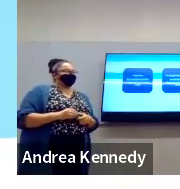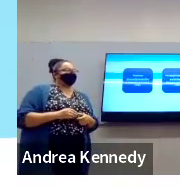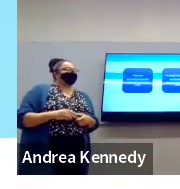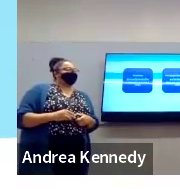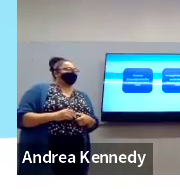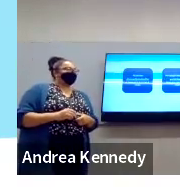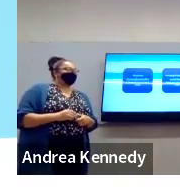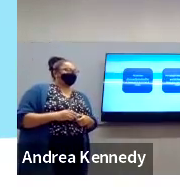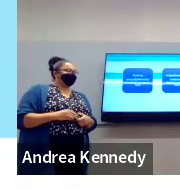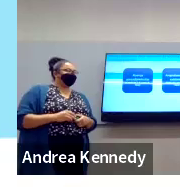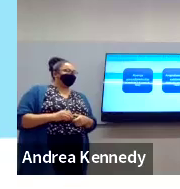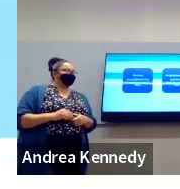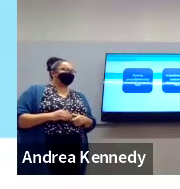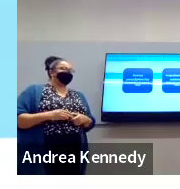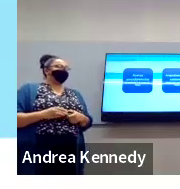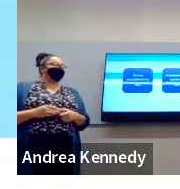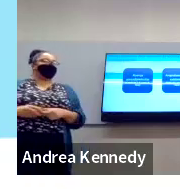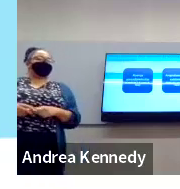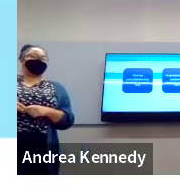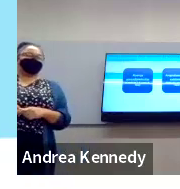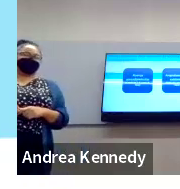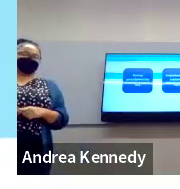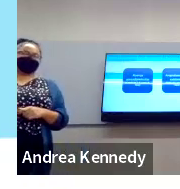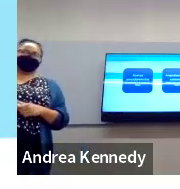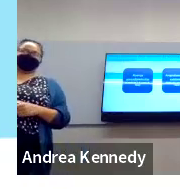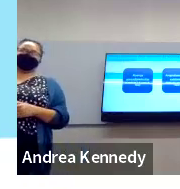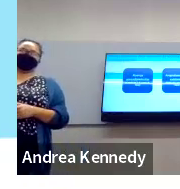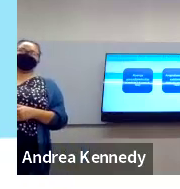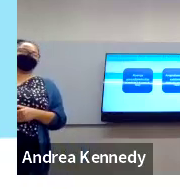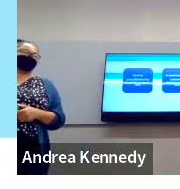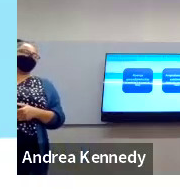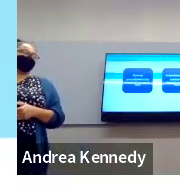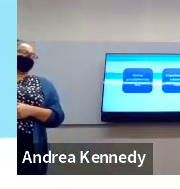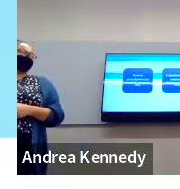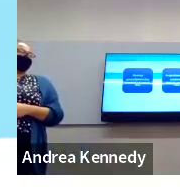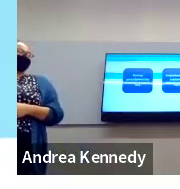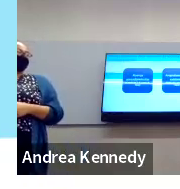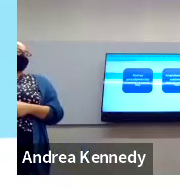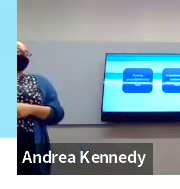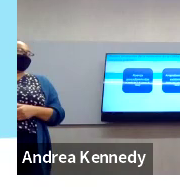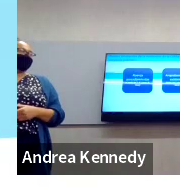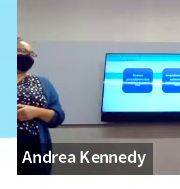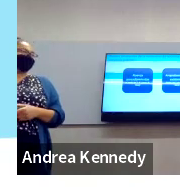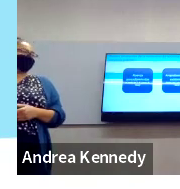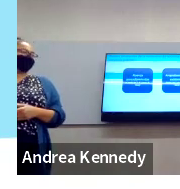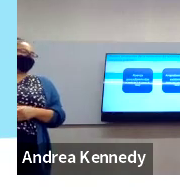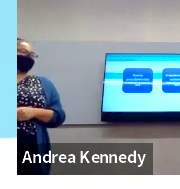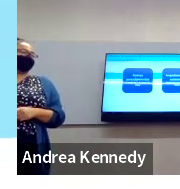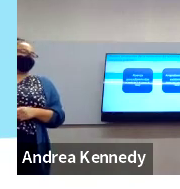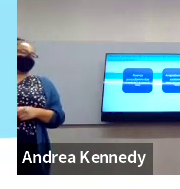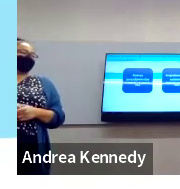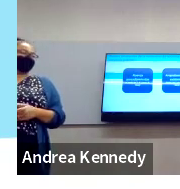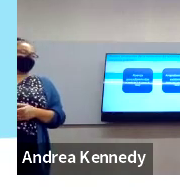de la normativa de desastre sobre los servicios públicos. Hay dos tipos de arrendamientos, los